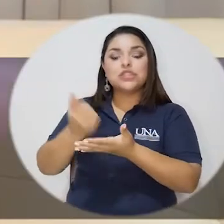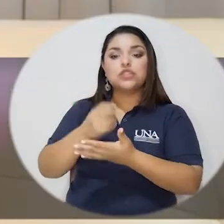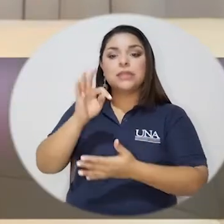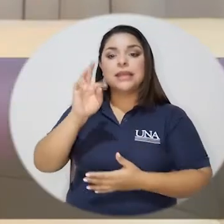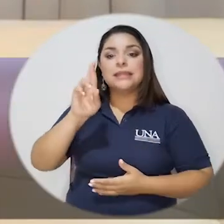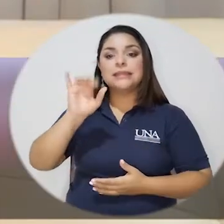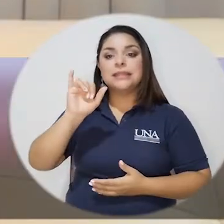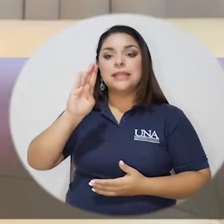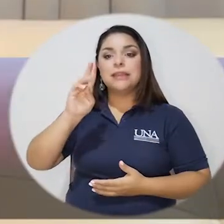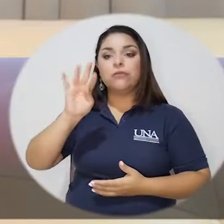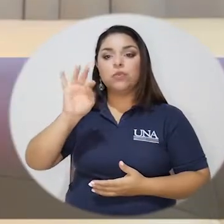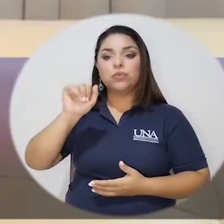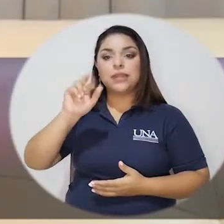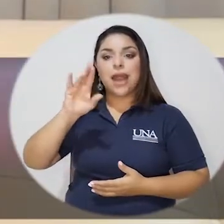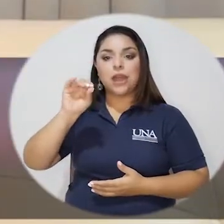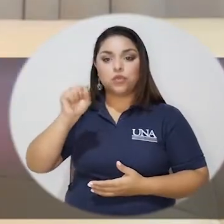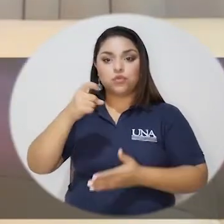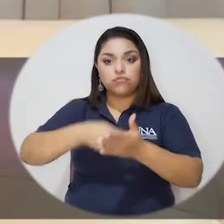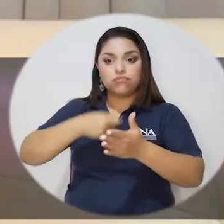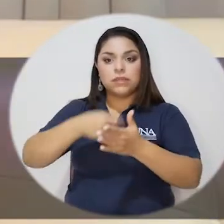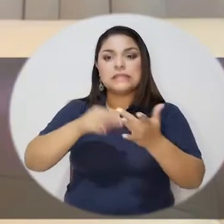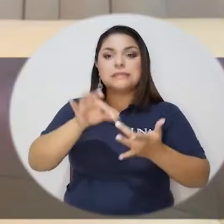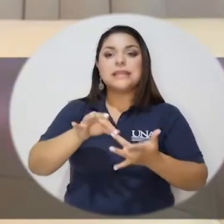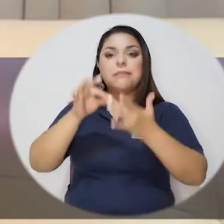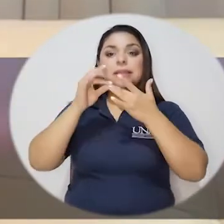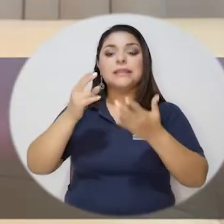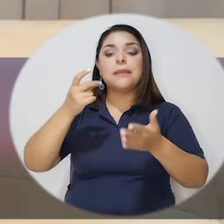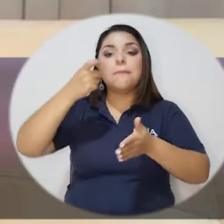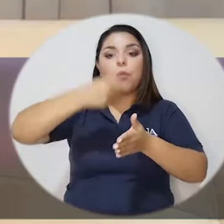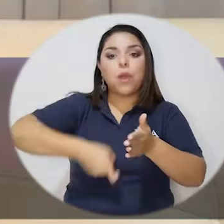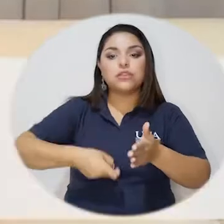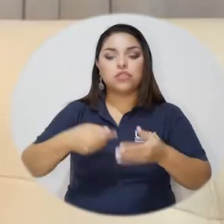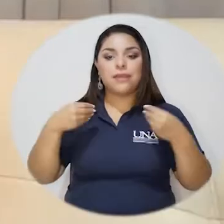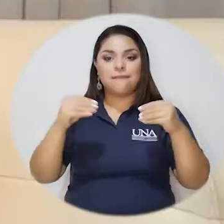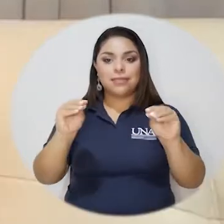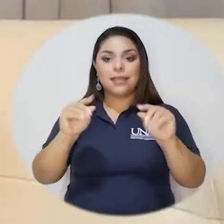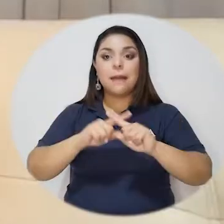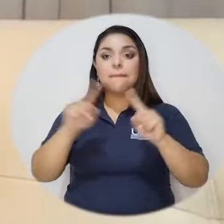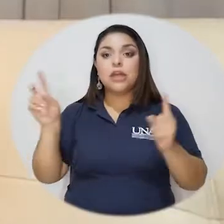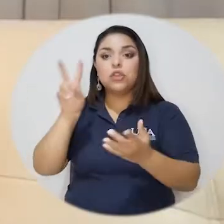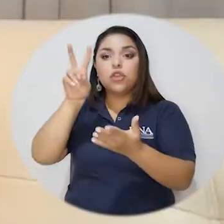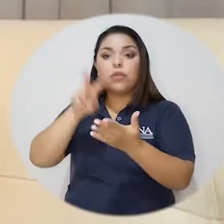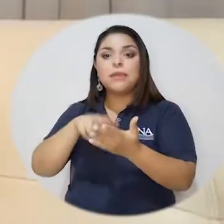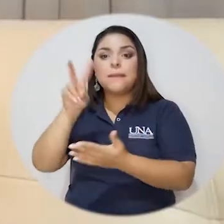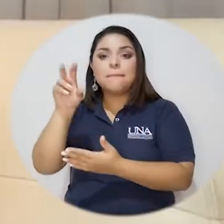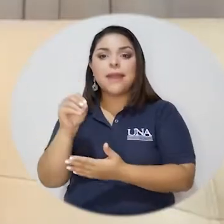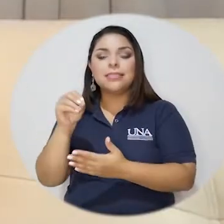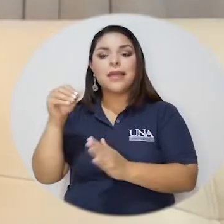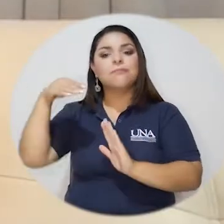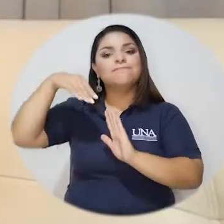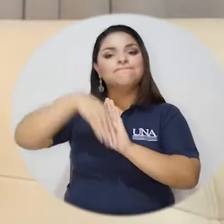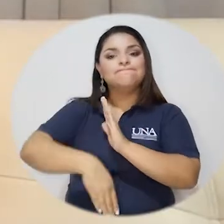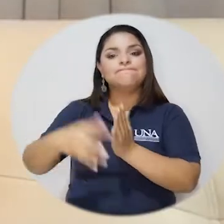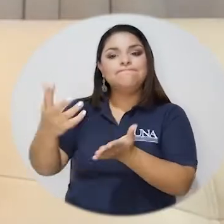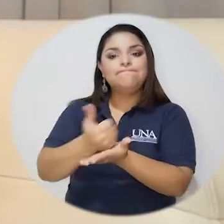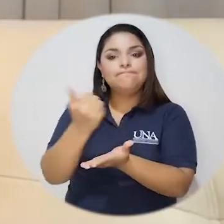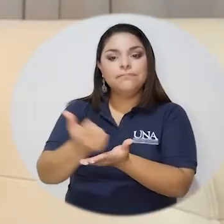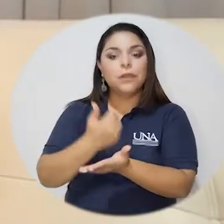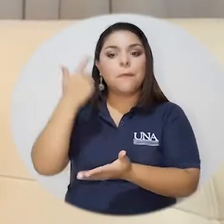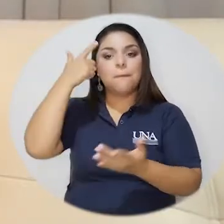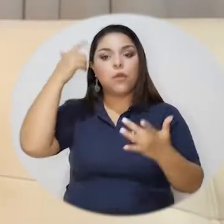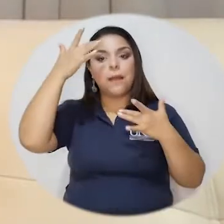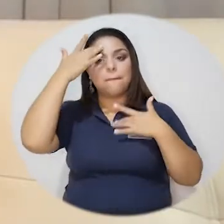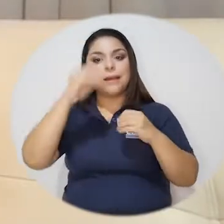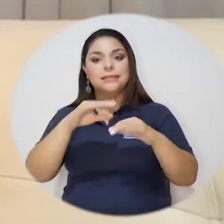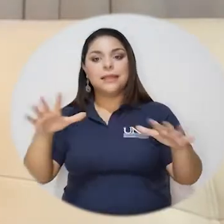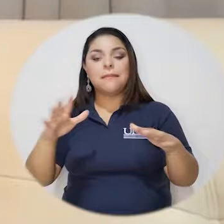tributarios, especialmente en el impuesto de ventas. Pero para el 2020 la recaudación cayó debido a la pandemia,